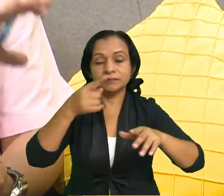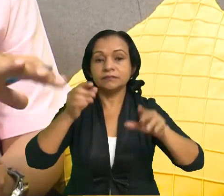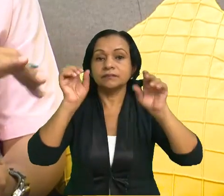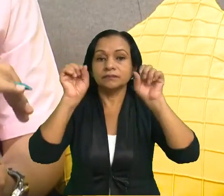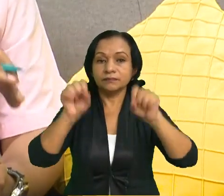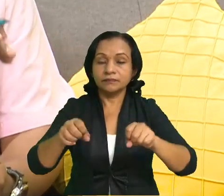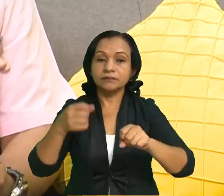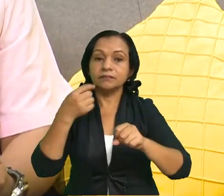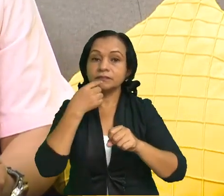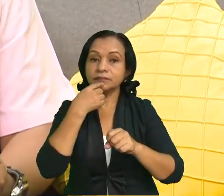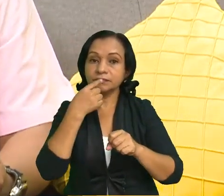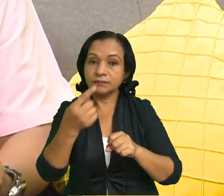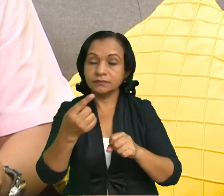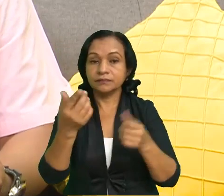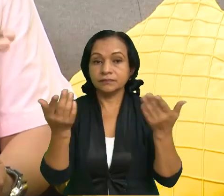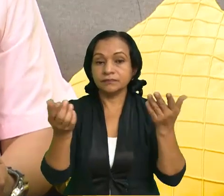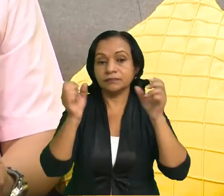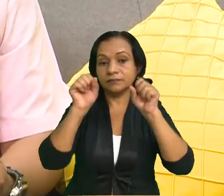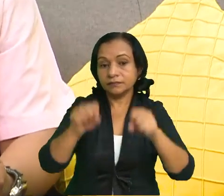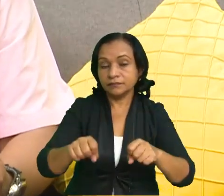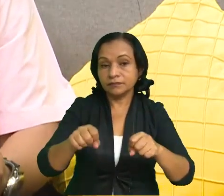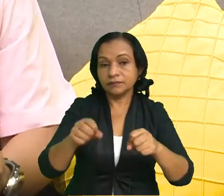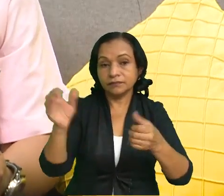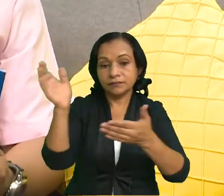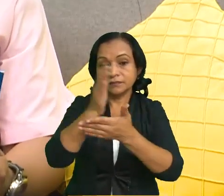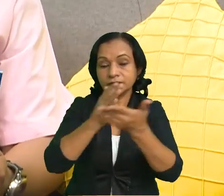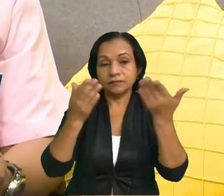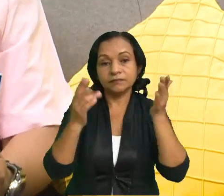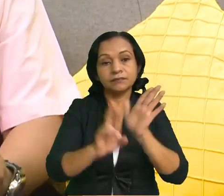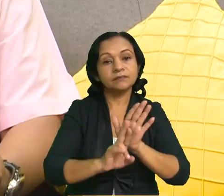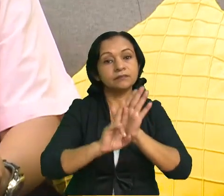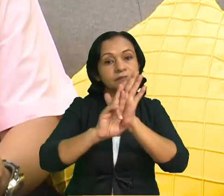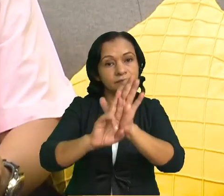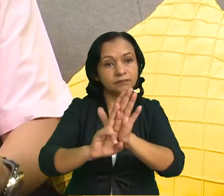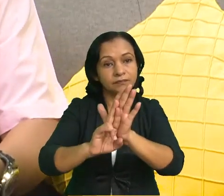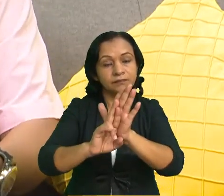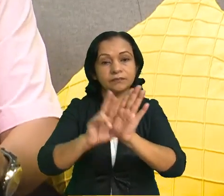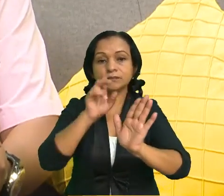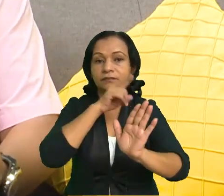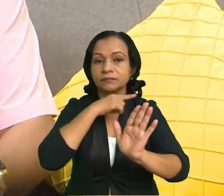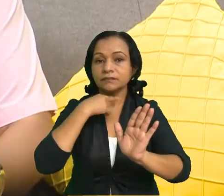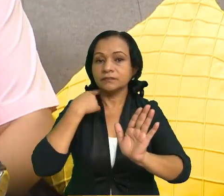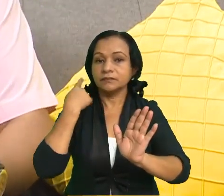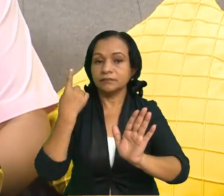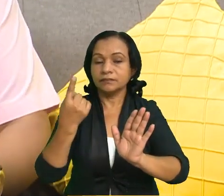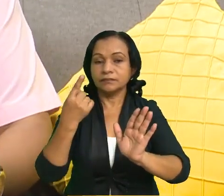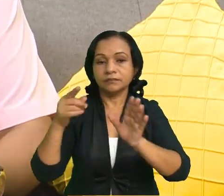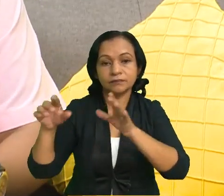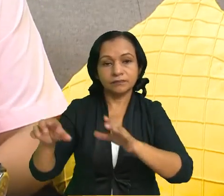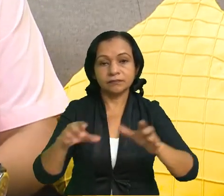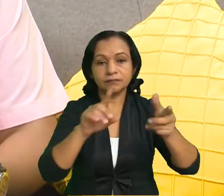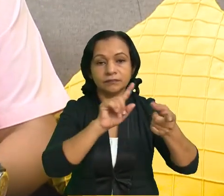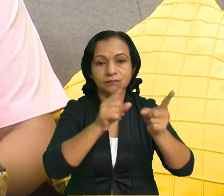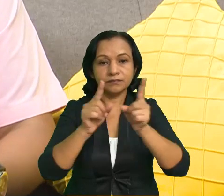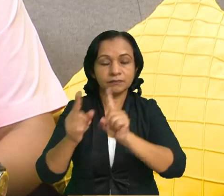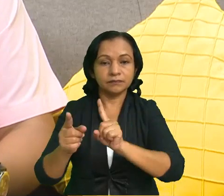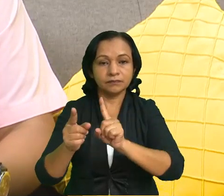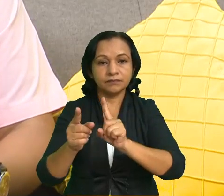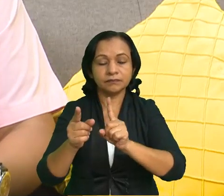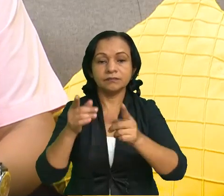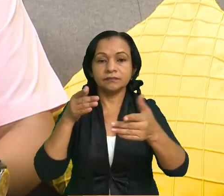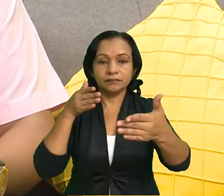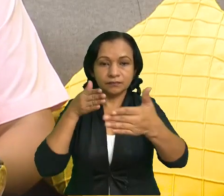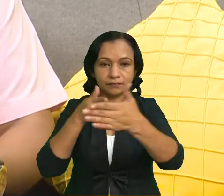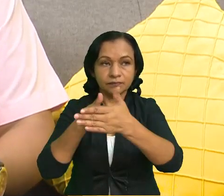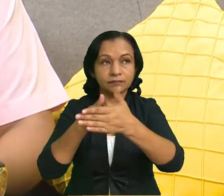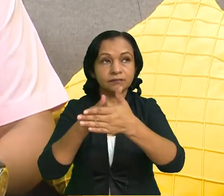que sí es predecible os lo que sí se puede hacer es brindar algún tipo de respuesta en torno a esa realidad que también es dinámica y cambiante tenemos que hacer